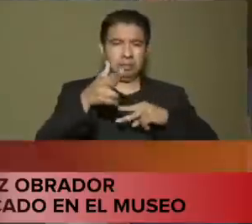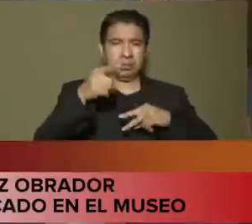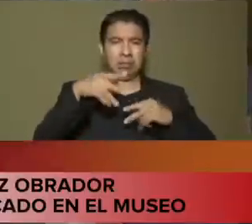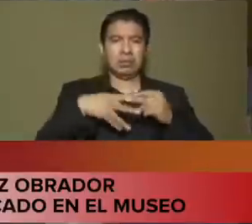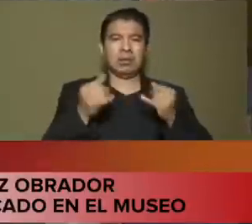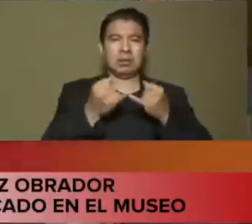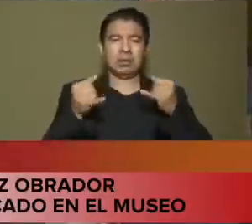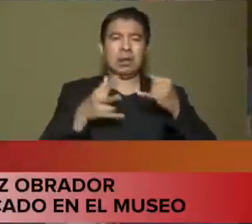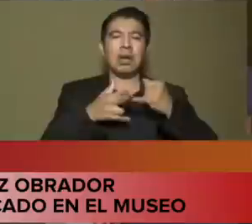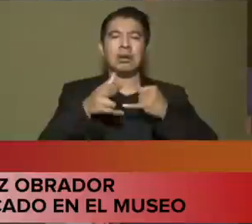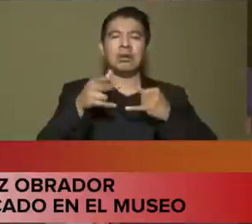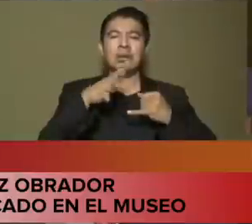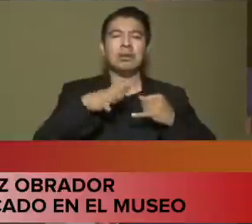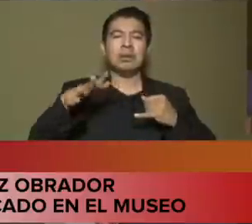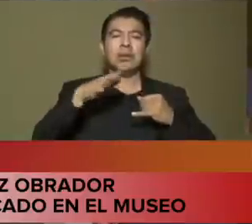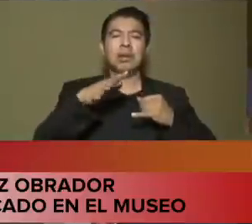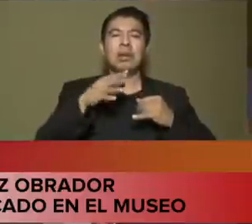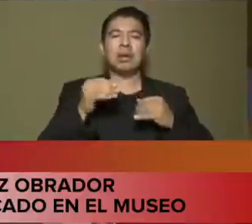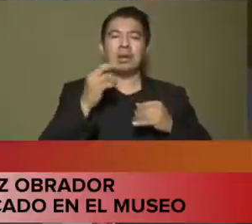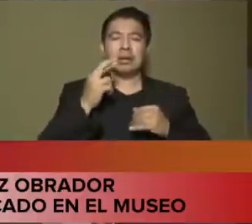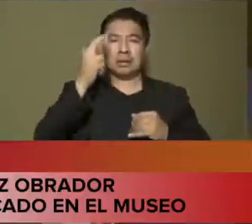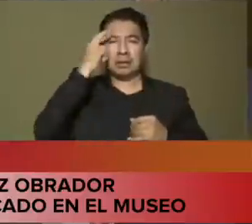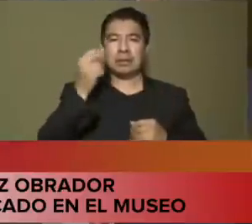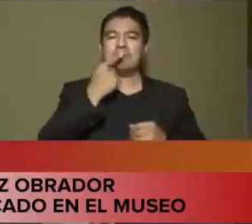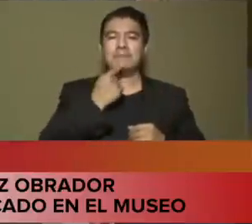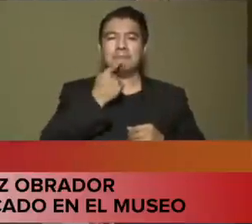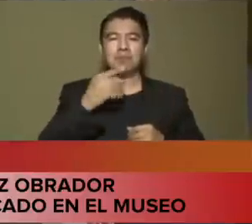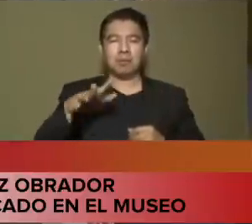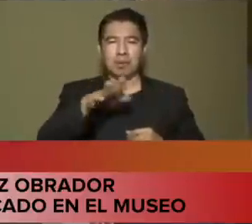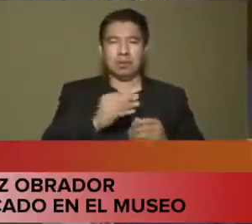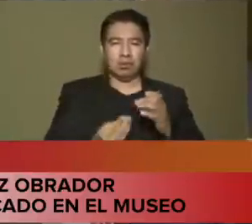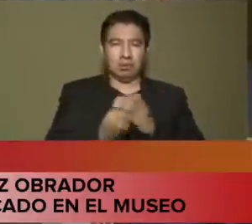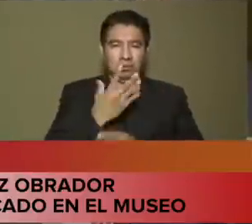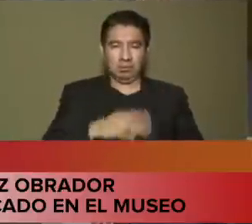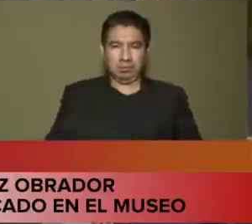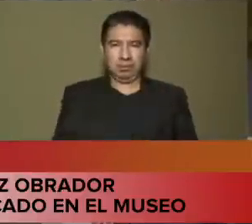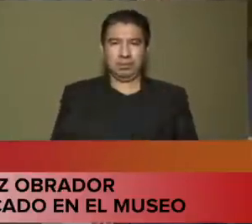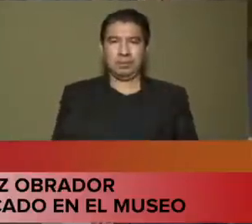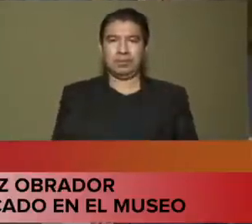inaugural del pabellón de la Reina Roja.